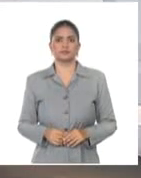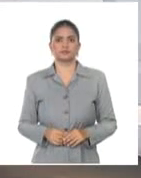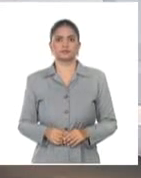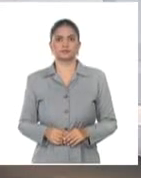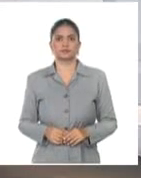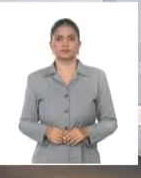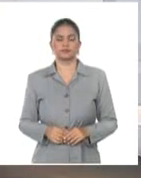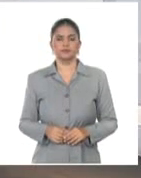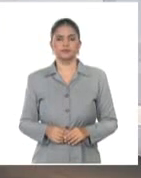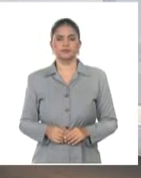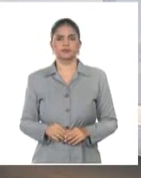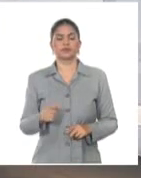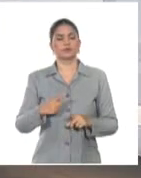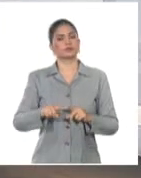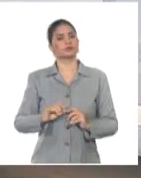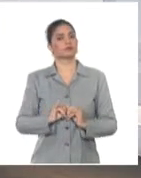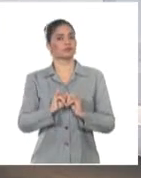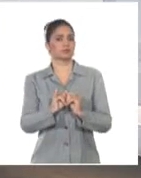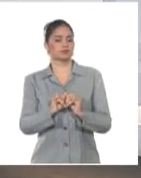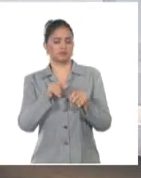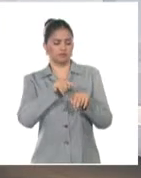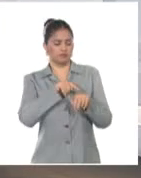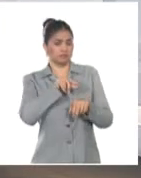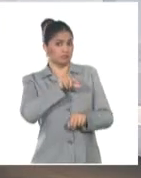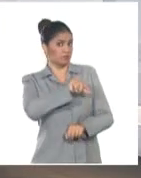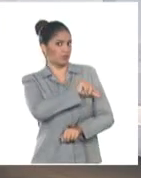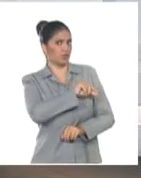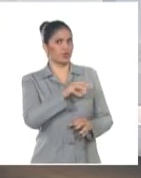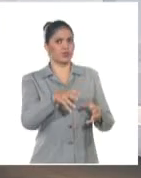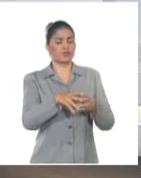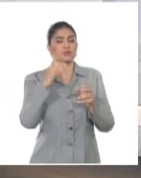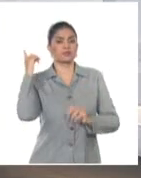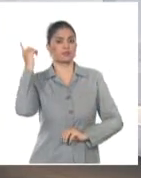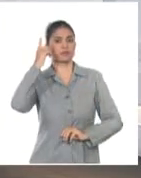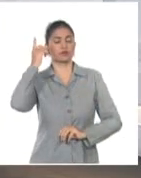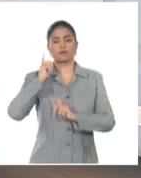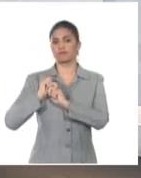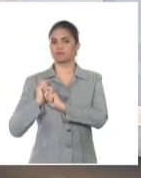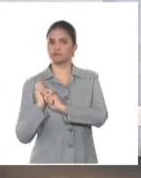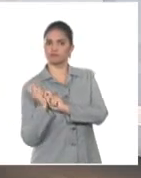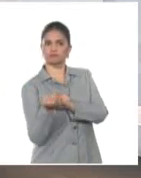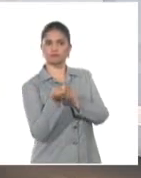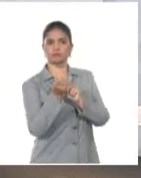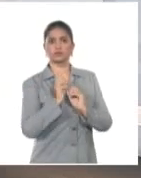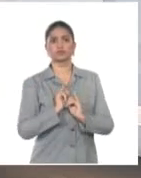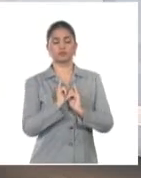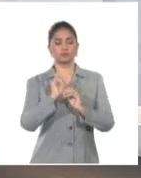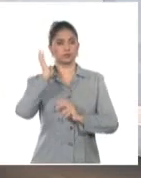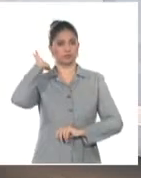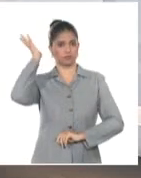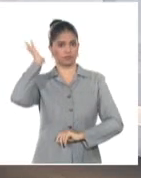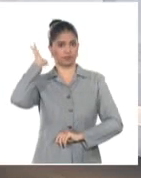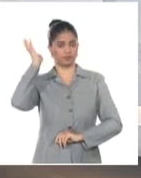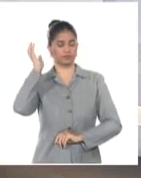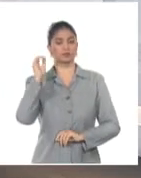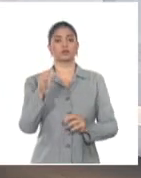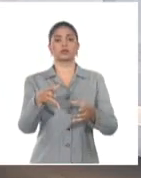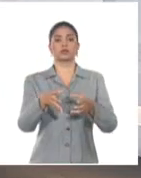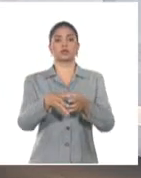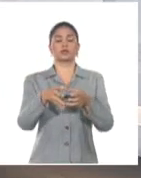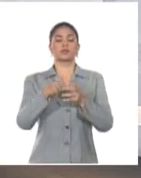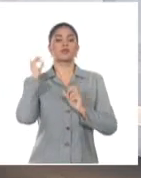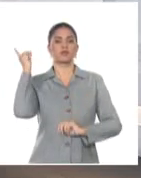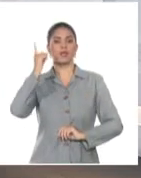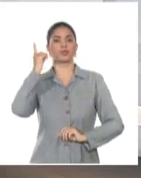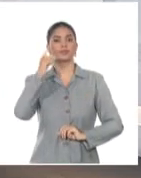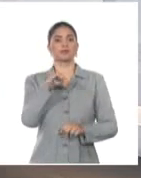Avanzamos con más. Hace apenas unos minutos la Comisión Nacional de Béisbol acaba de dar a conocer en una conferencia de prensa la preselección nacional que comenzará